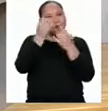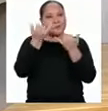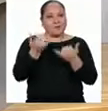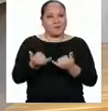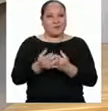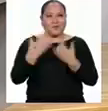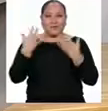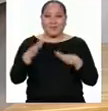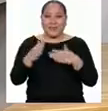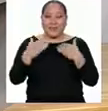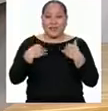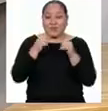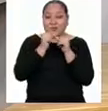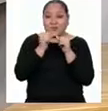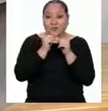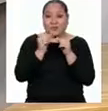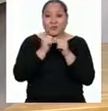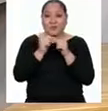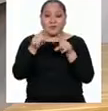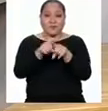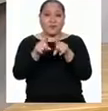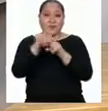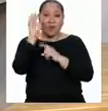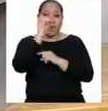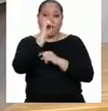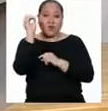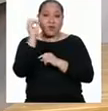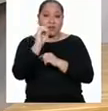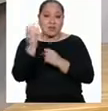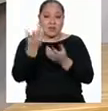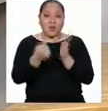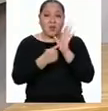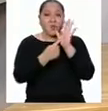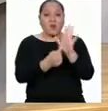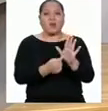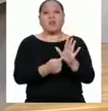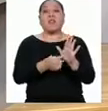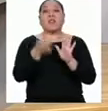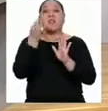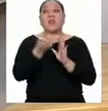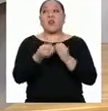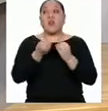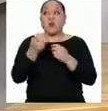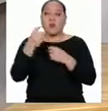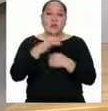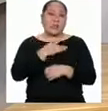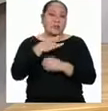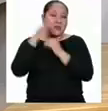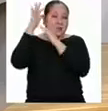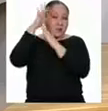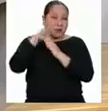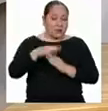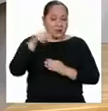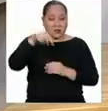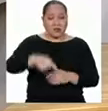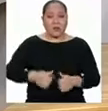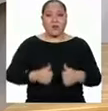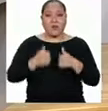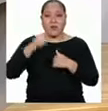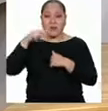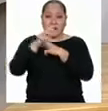Ya tenemos cifras y porcentajes que nos muestran la realidad de la discriminación que se vive